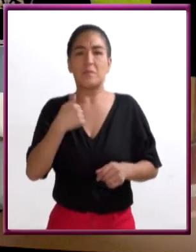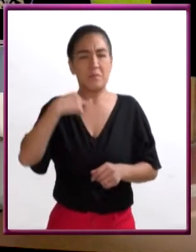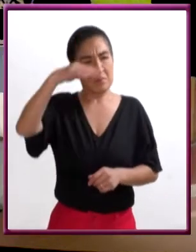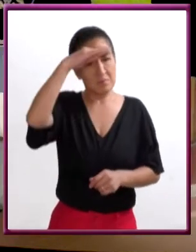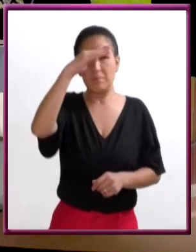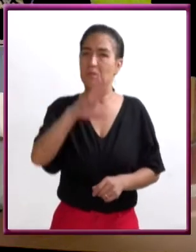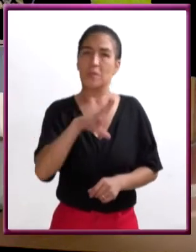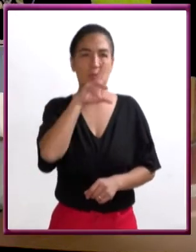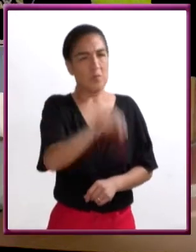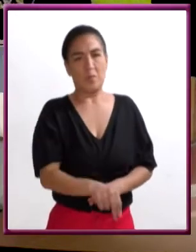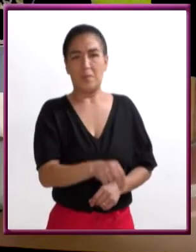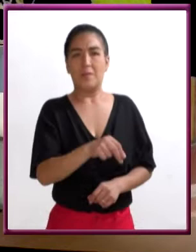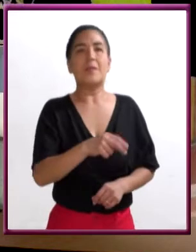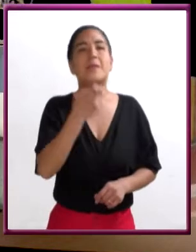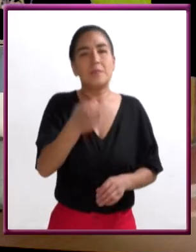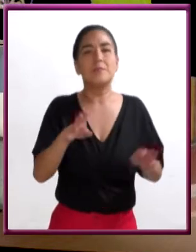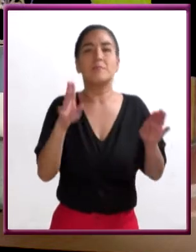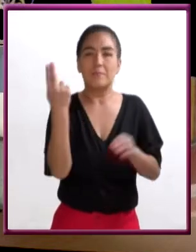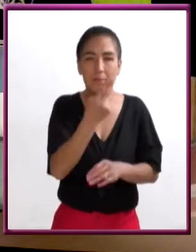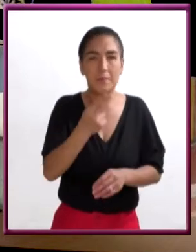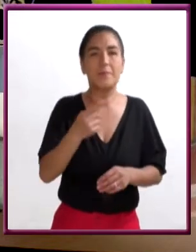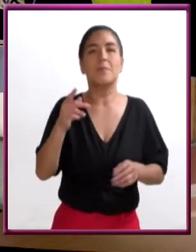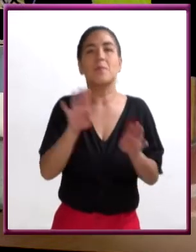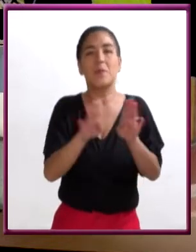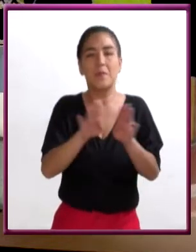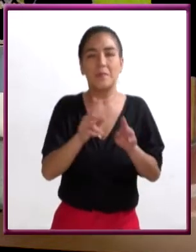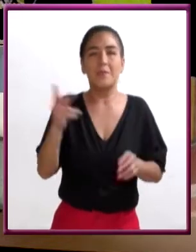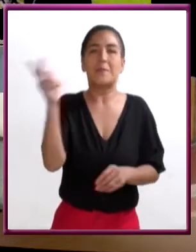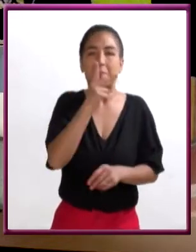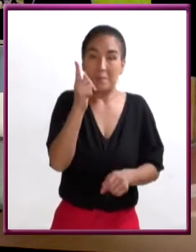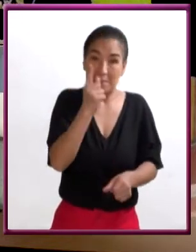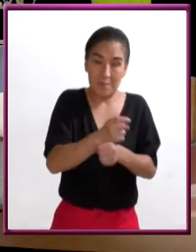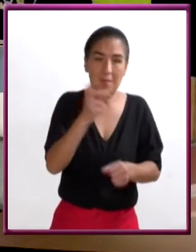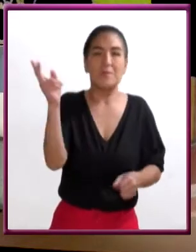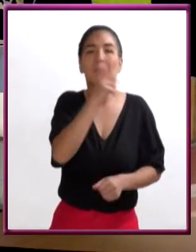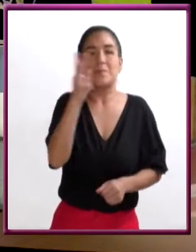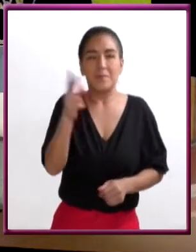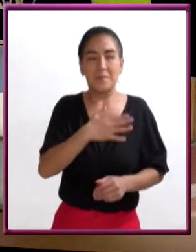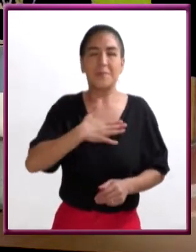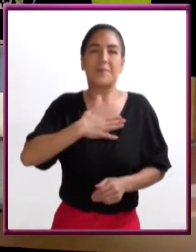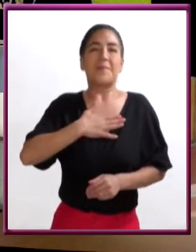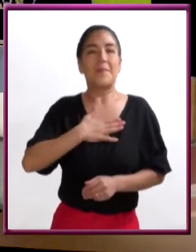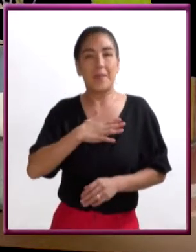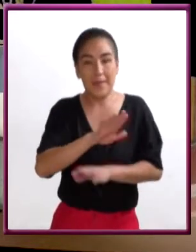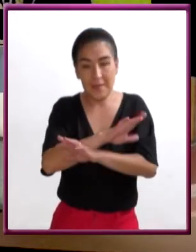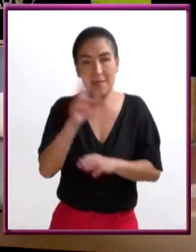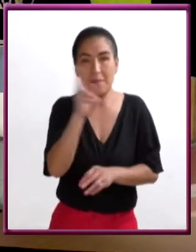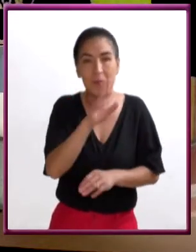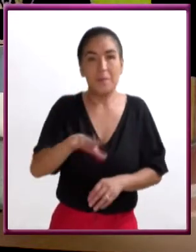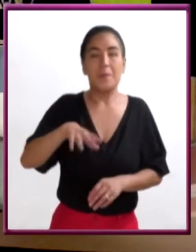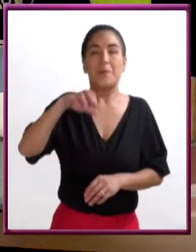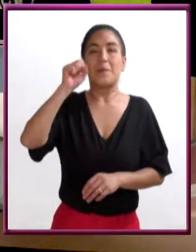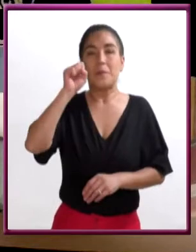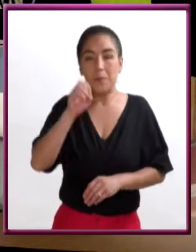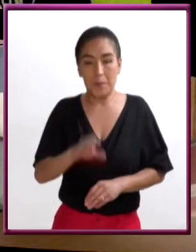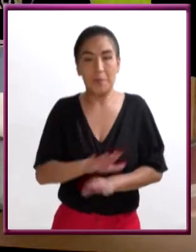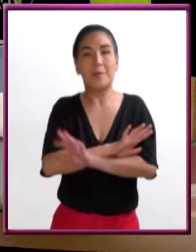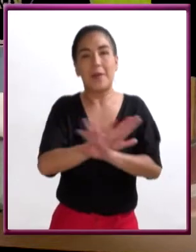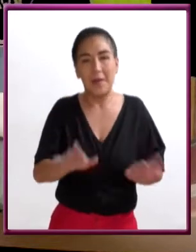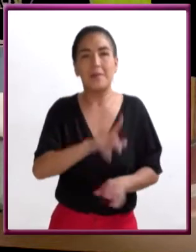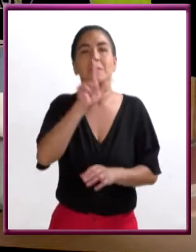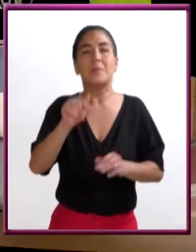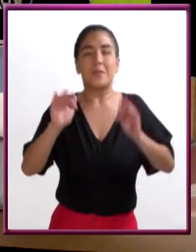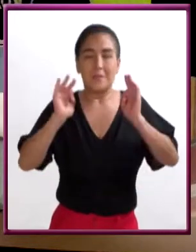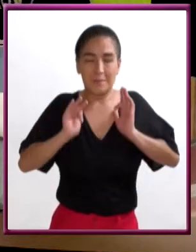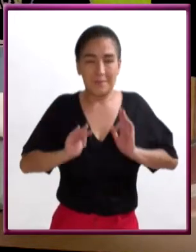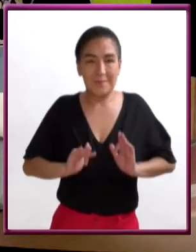que aprendamos a relajarnos, que podamos respirar profundamente. ¿Por qué? Porque esta situación produce un estrés